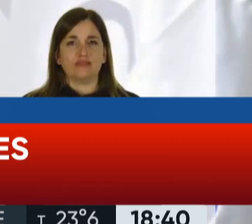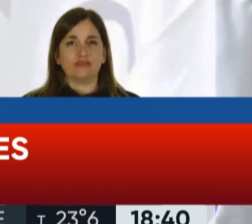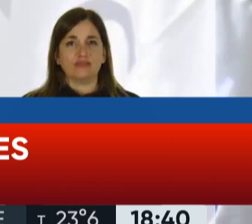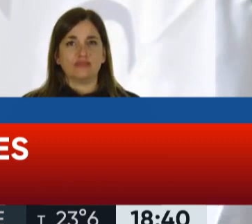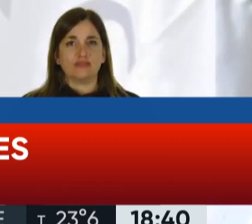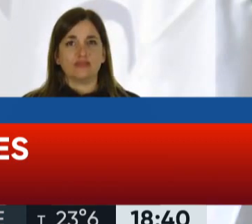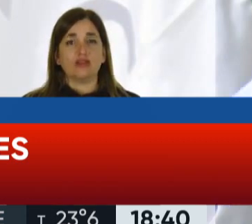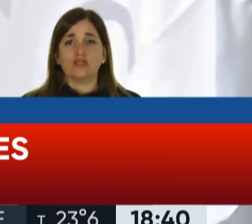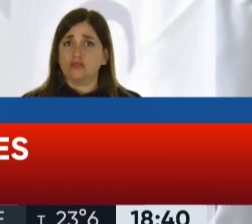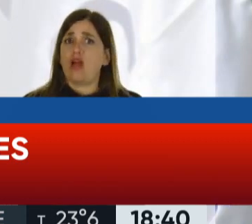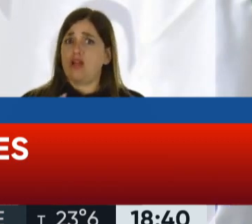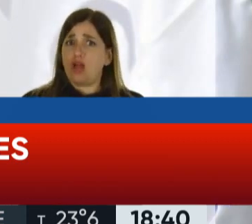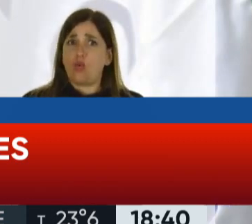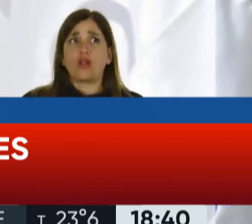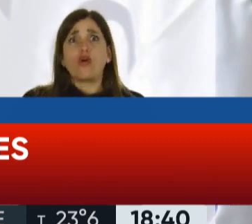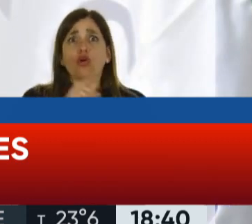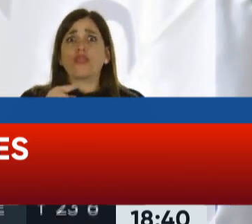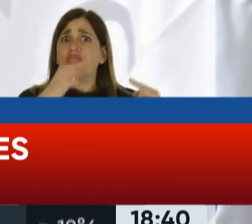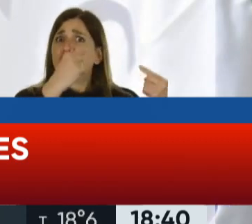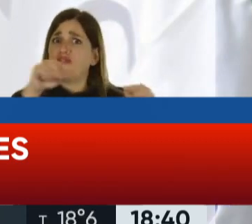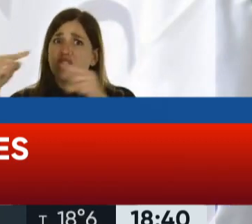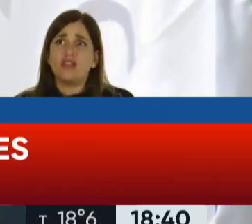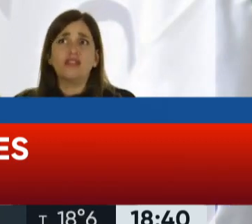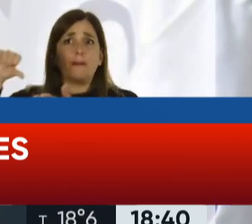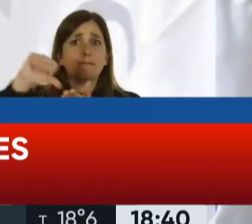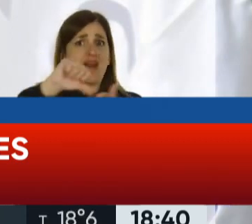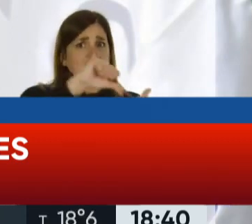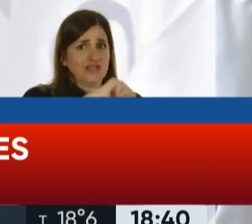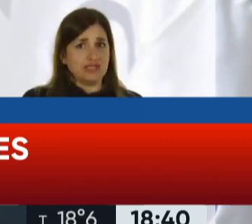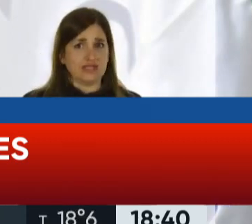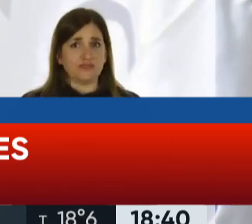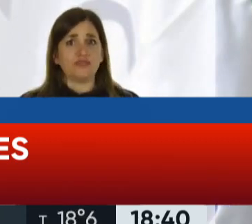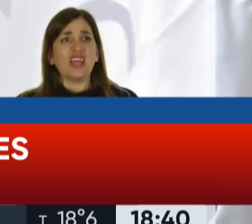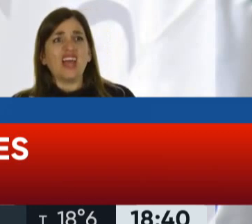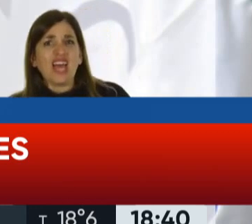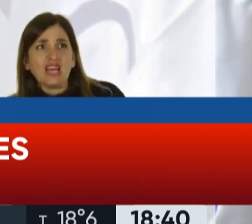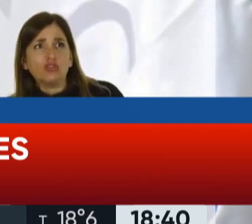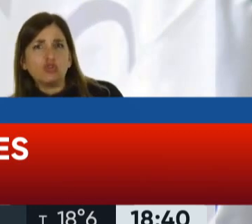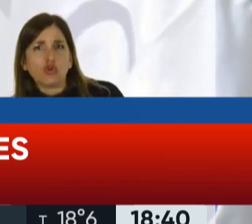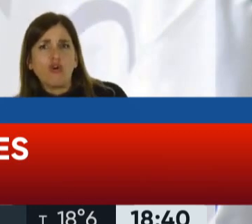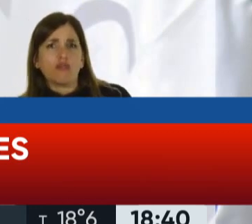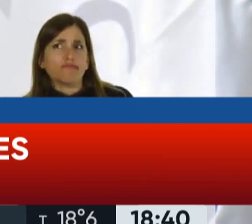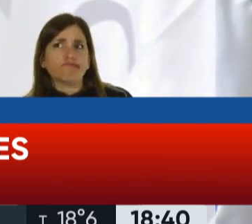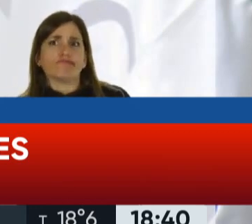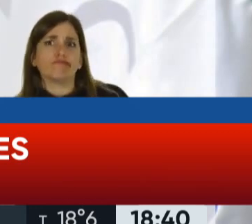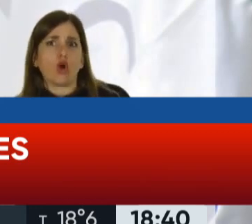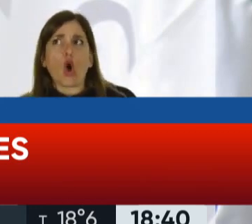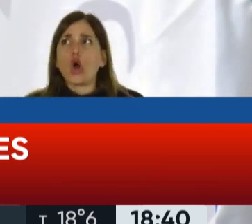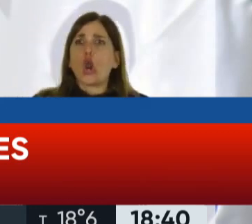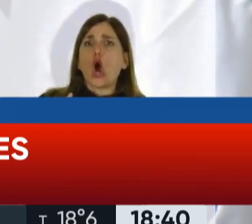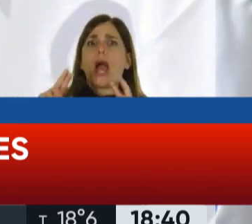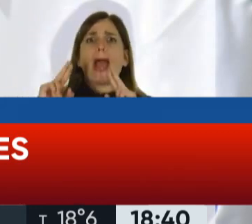avanzar en acuerdos con otros países. Y esto no significa vulnerar